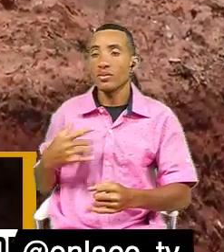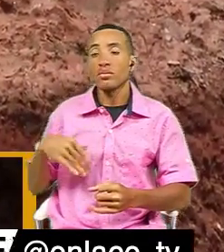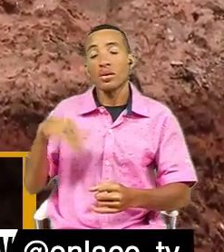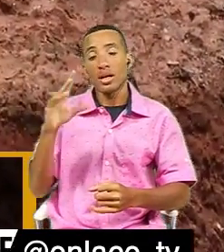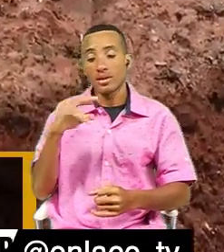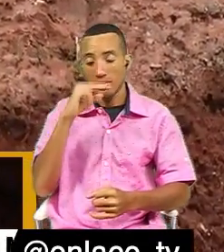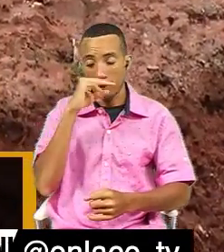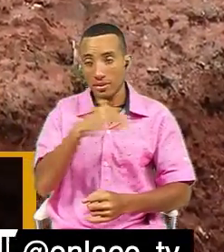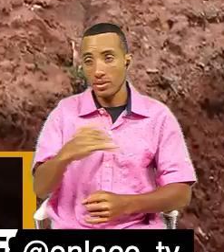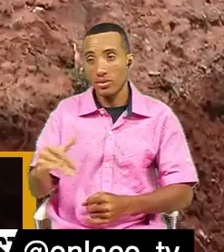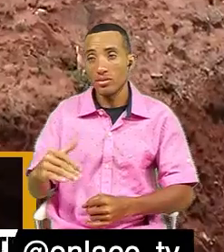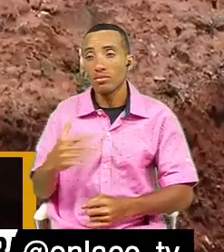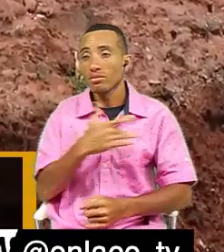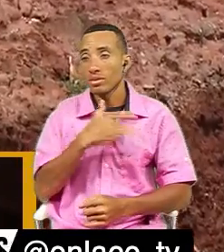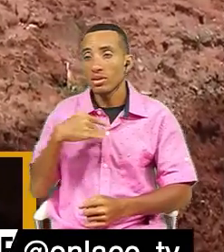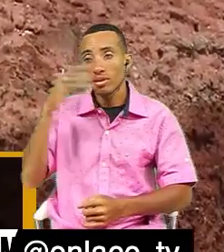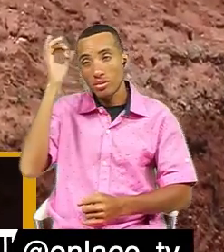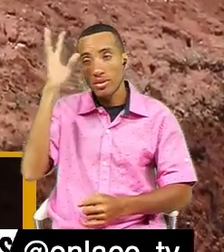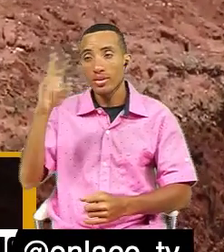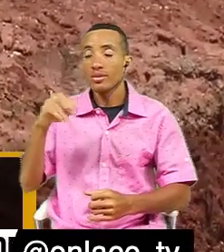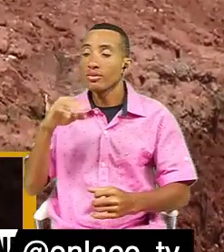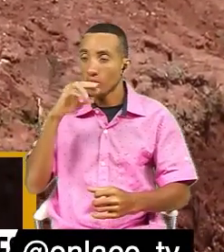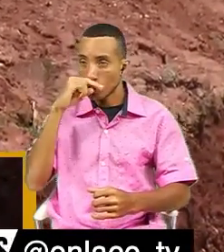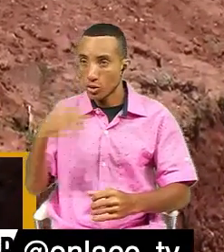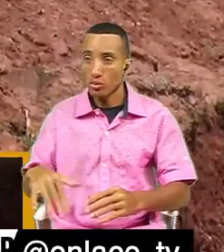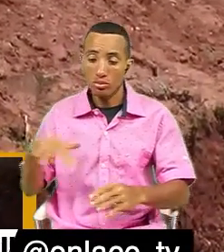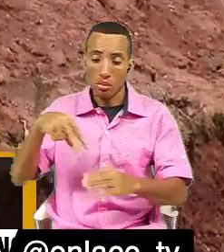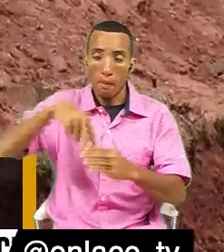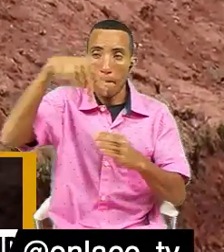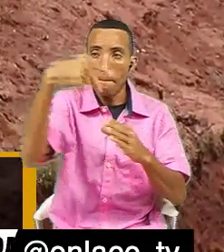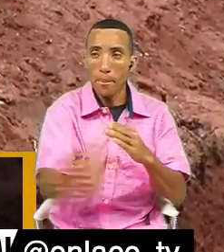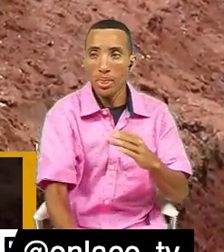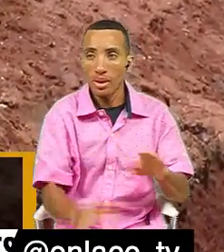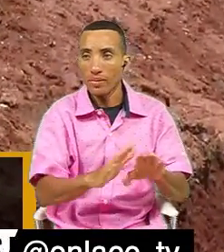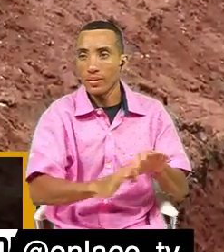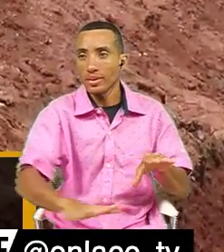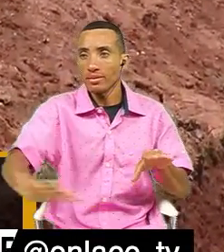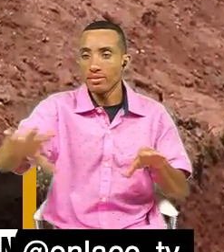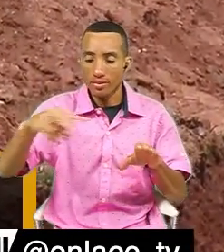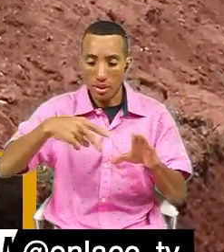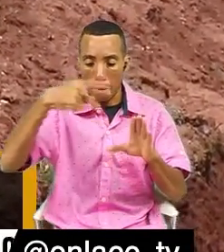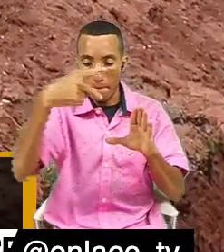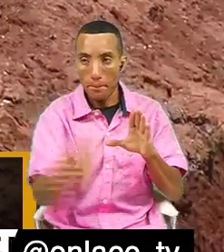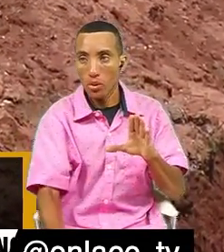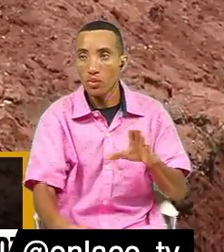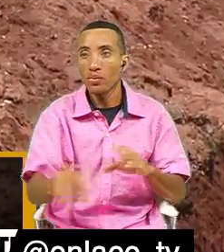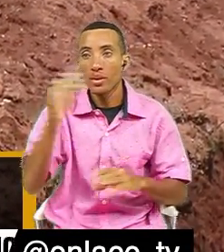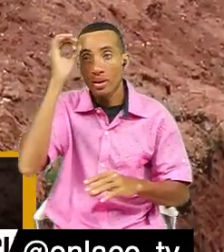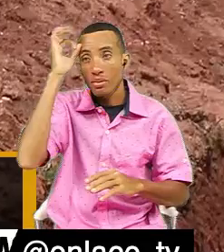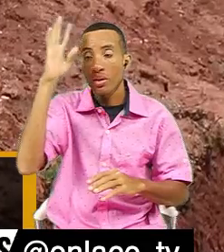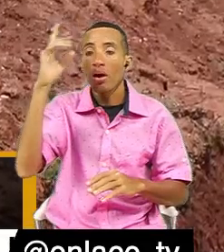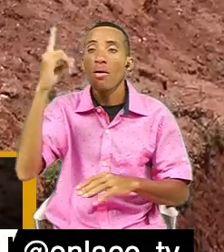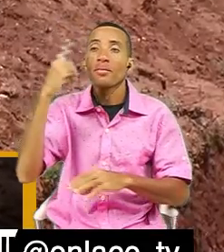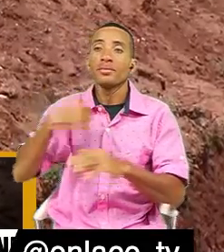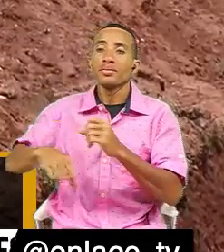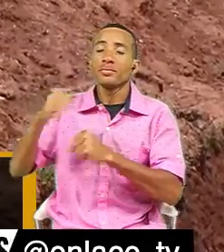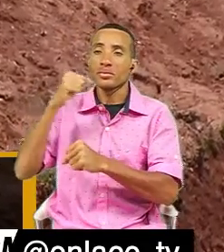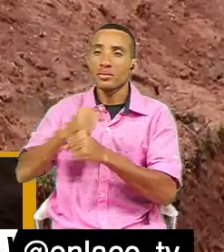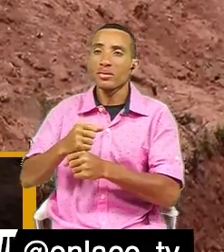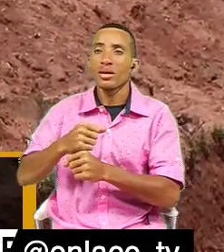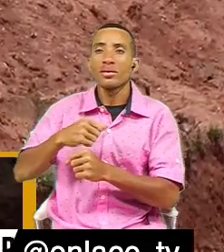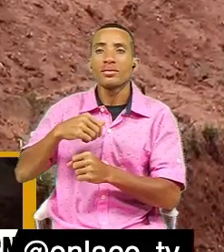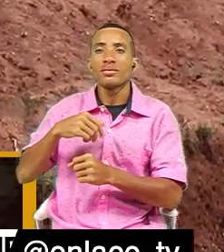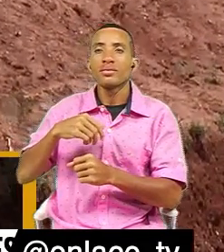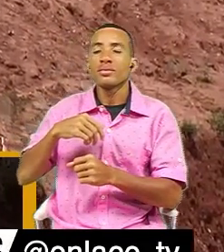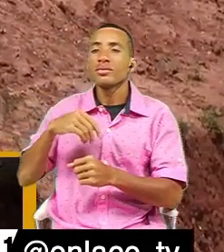niños, porque no quiera Dios se cae un niño en esa zanja, ¿qué podría pasar? Ya años atrás, si no sabe Ferticol y las señoras que van a construir, años